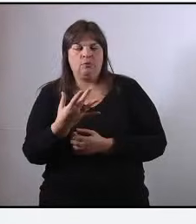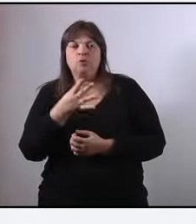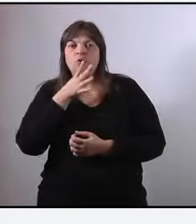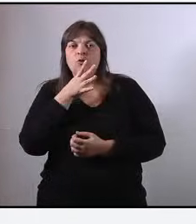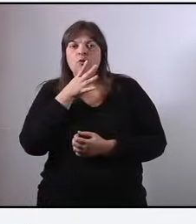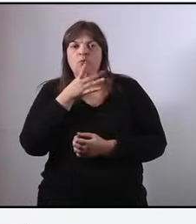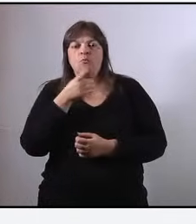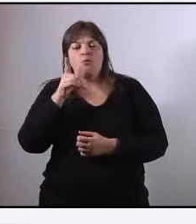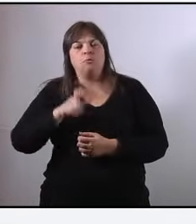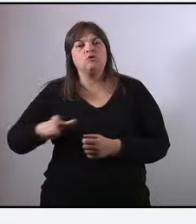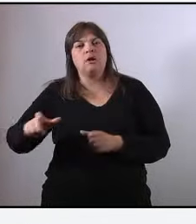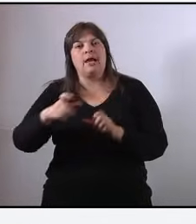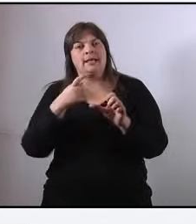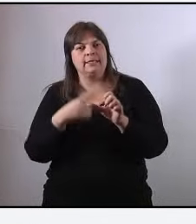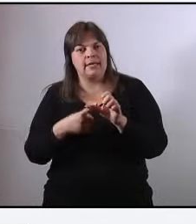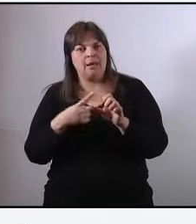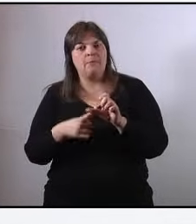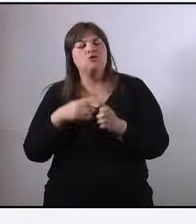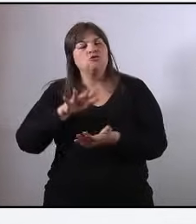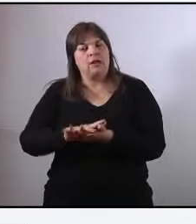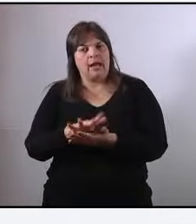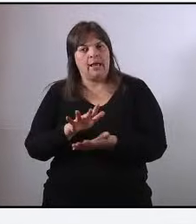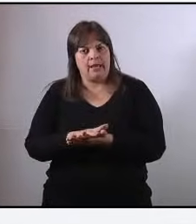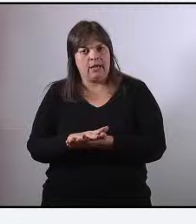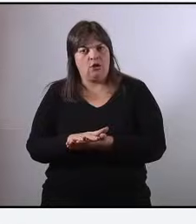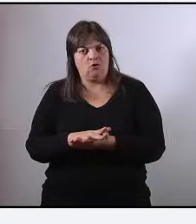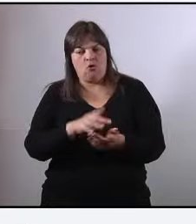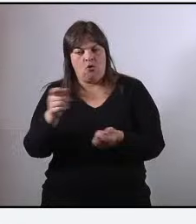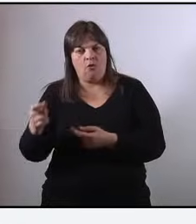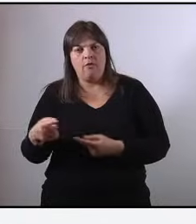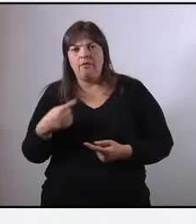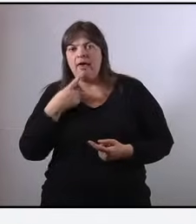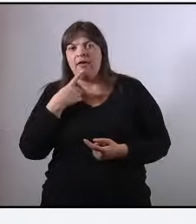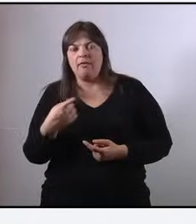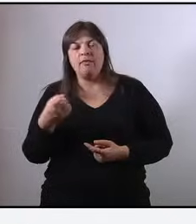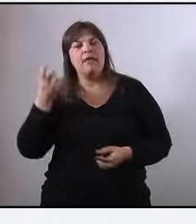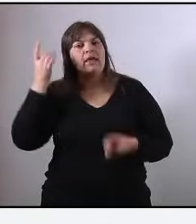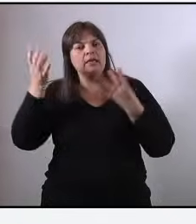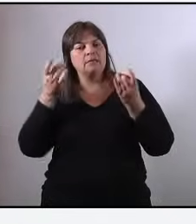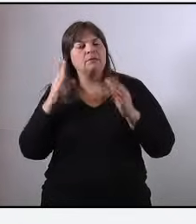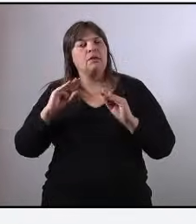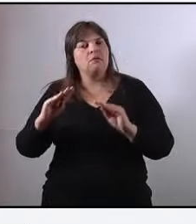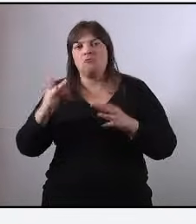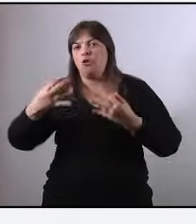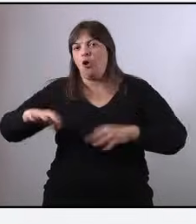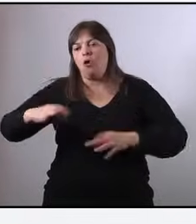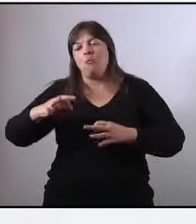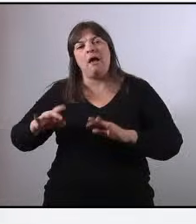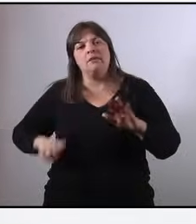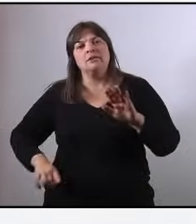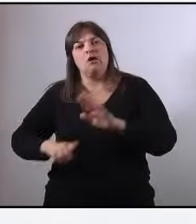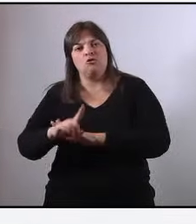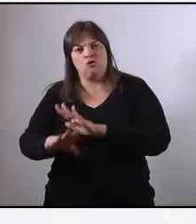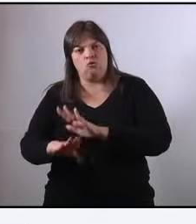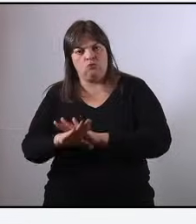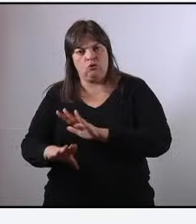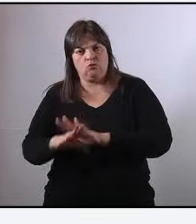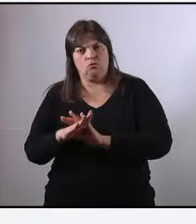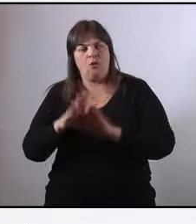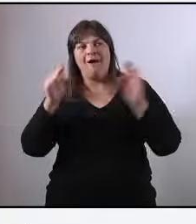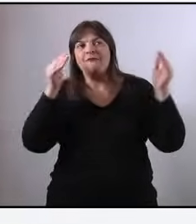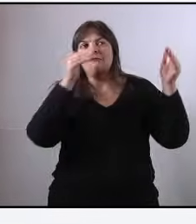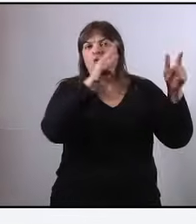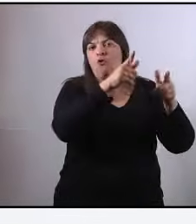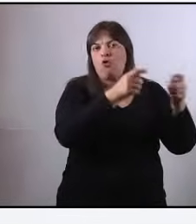los extremeños estén muy tranquilos y sigan desarrollando su actividad con total normalidad. El foco está muy